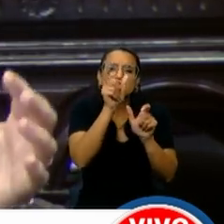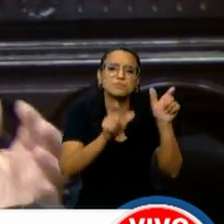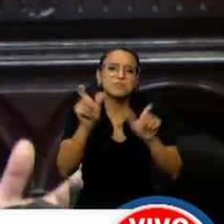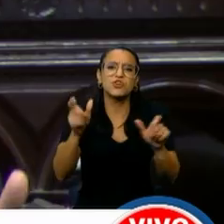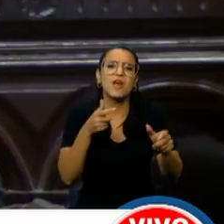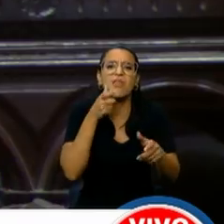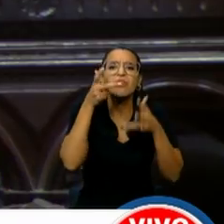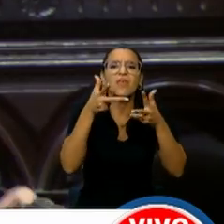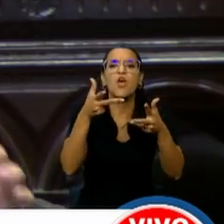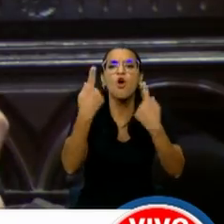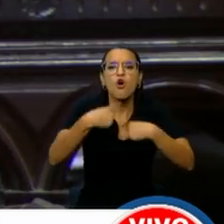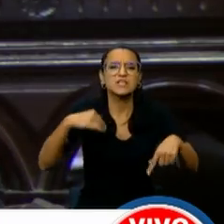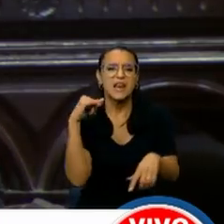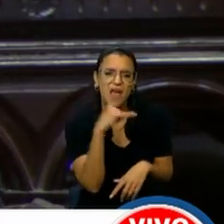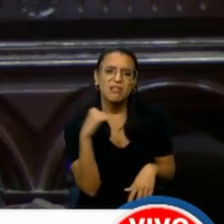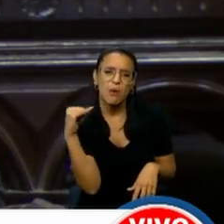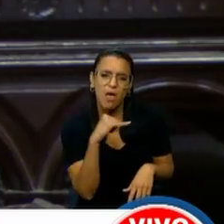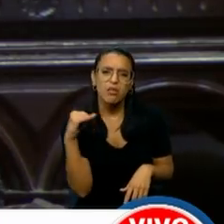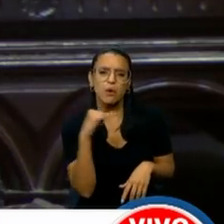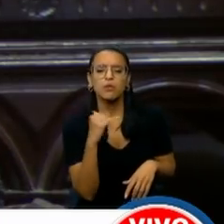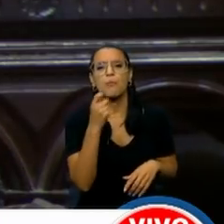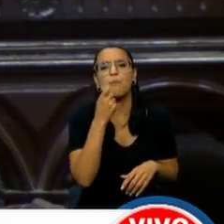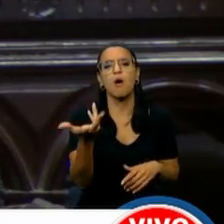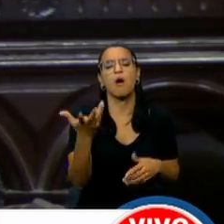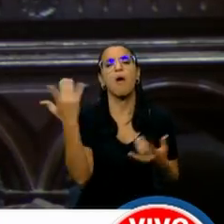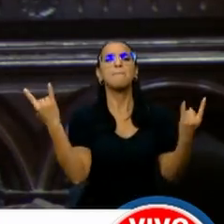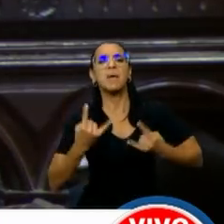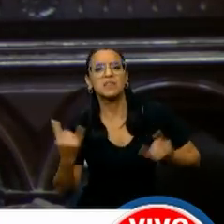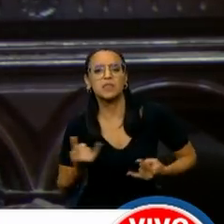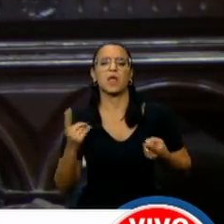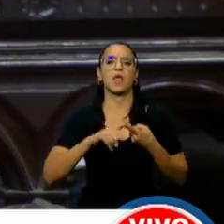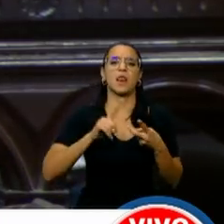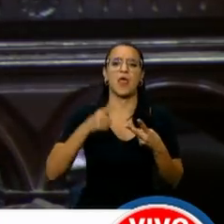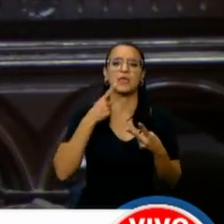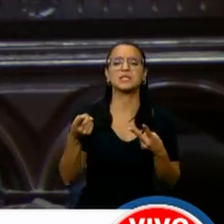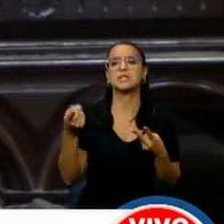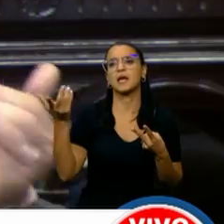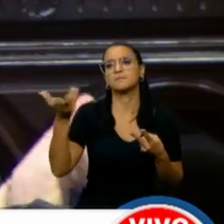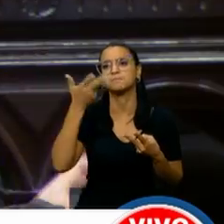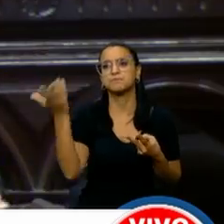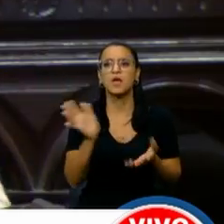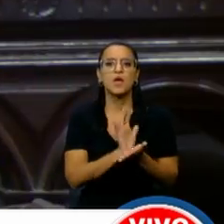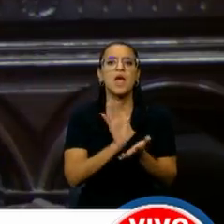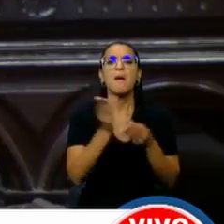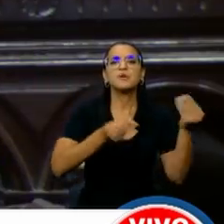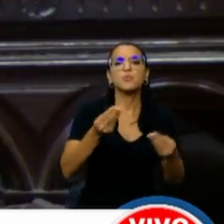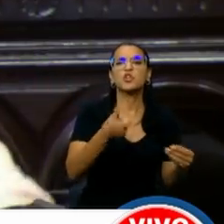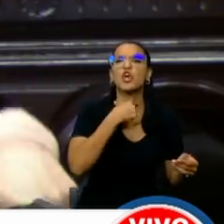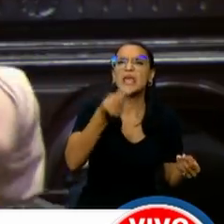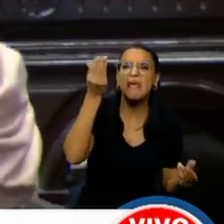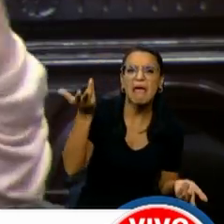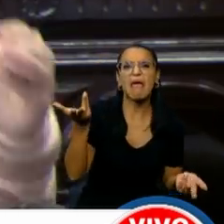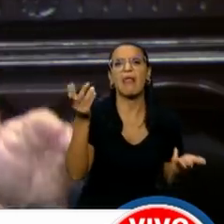negativos permanentemente estas cuestiones de la farsa estas cuestiones de que creemos que queremos con este presupuesto